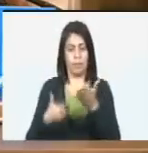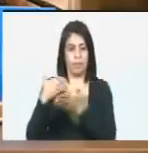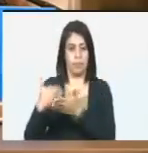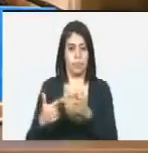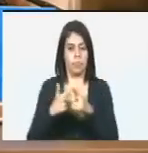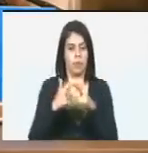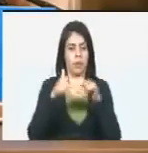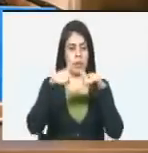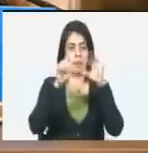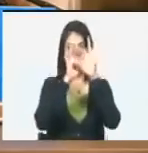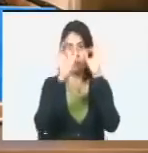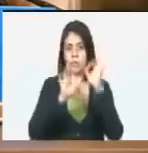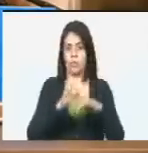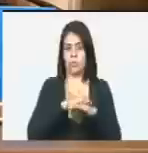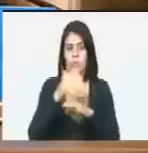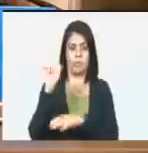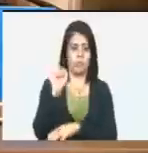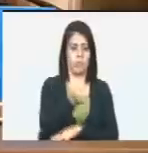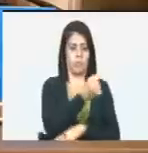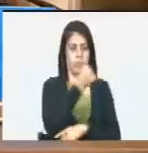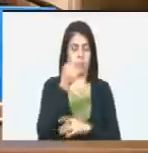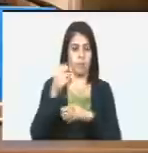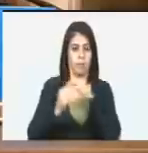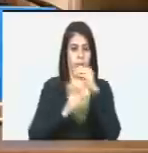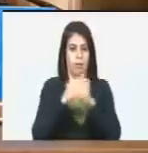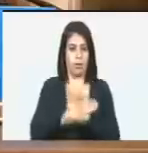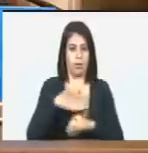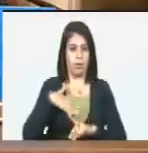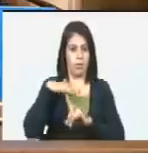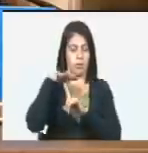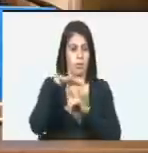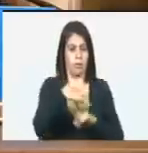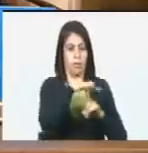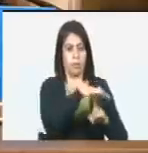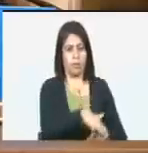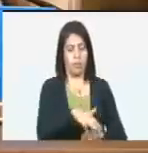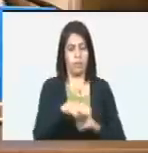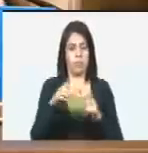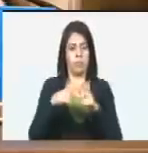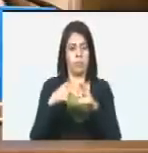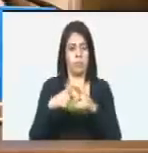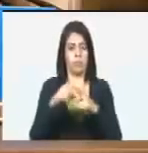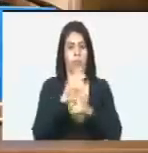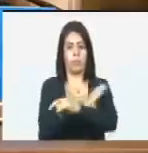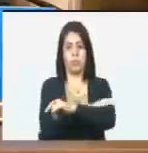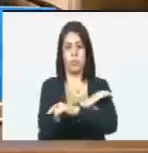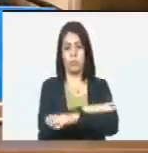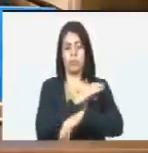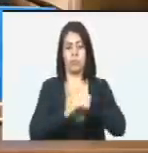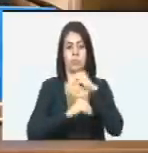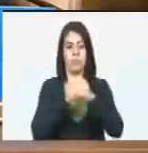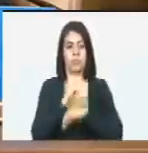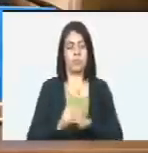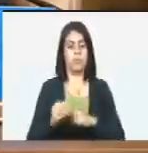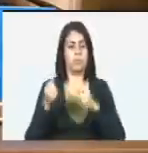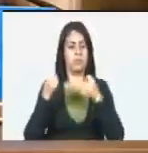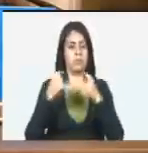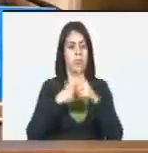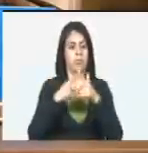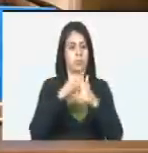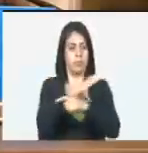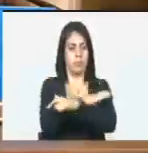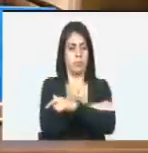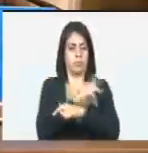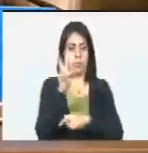manera derrotando las pretensiones dictatoriales por parte de la oligarquía fraguada de la extrema derecha venezolana,